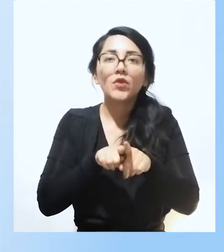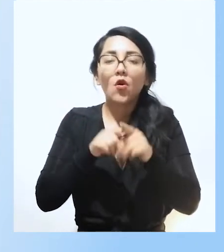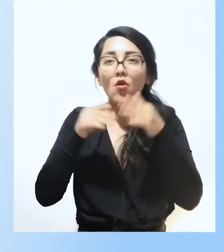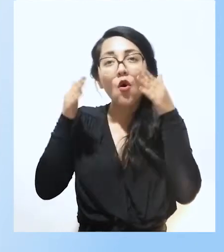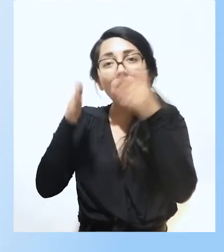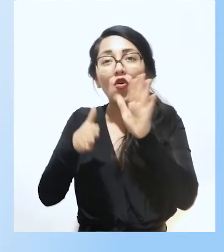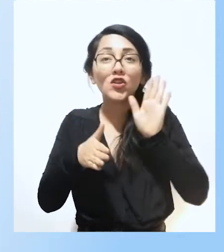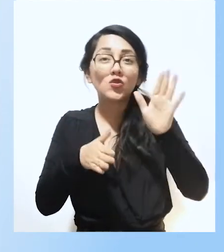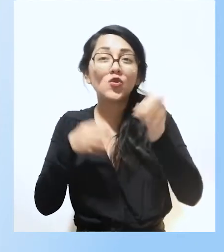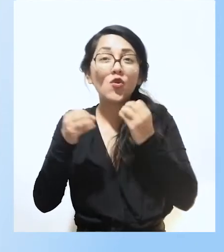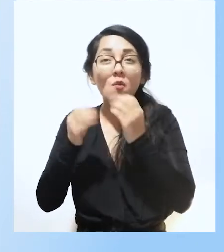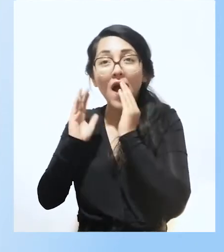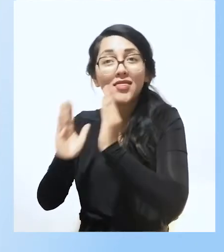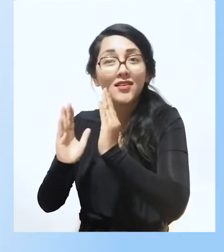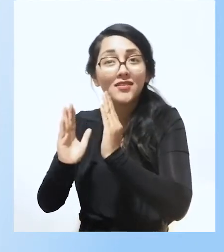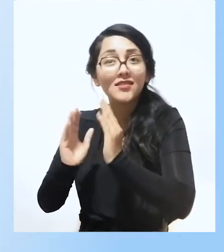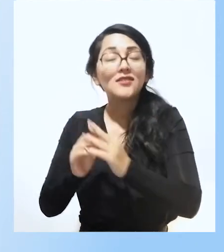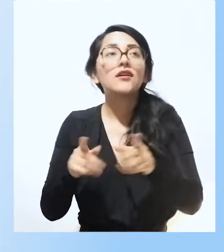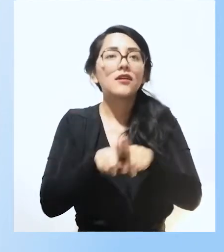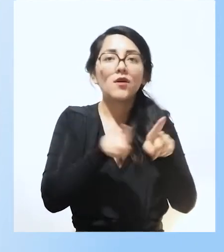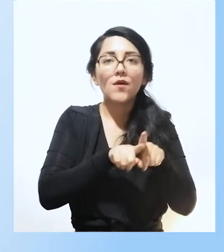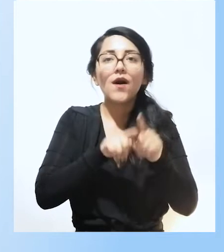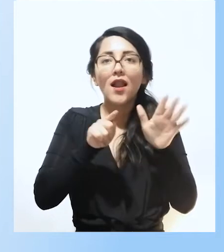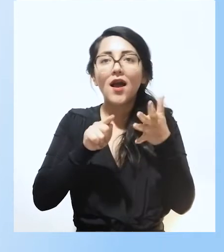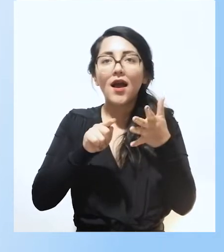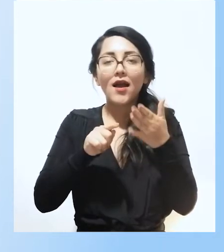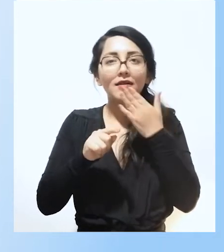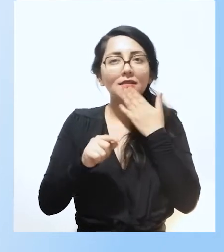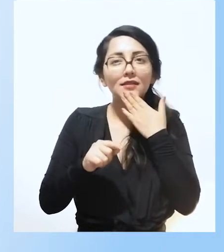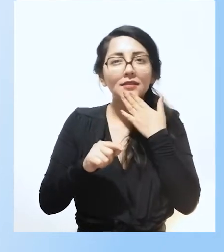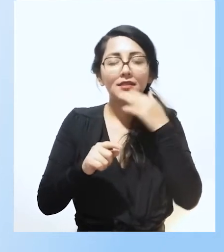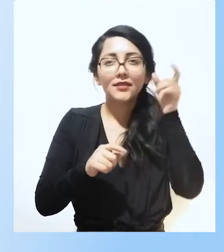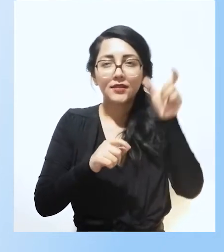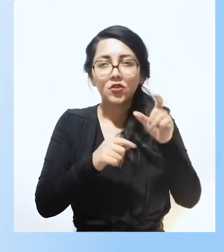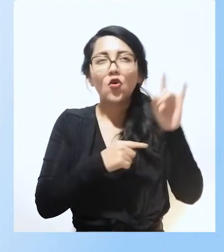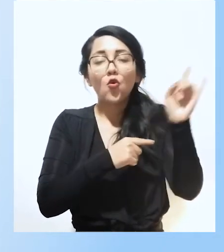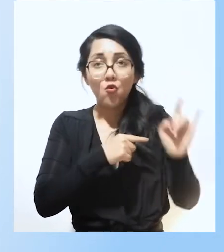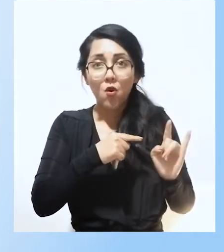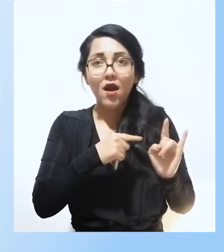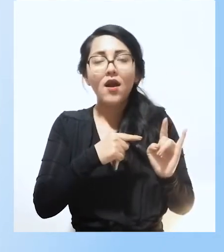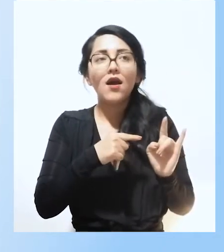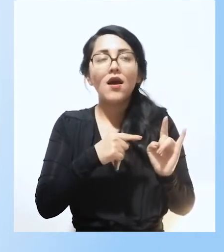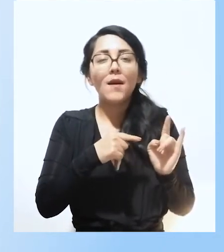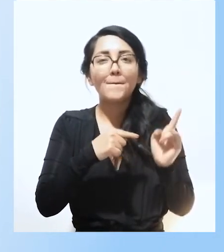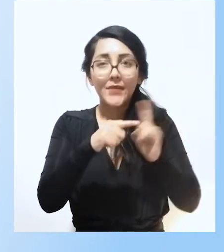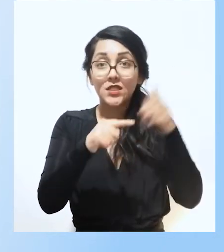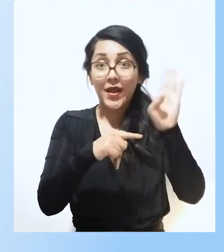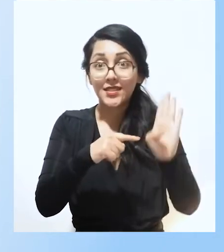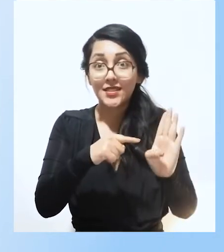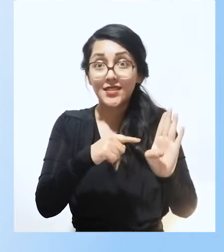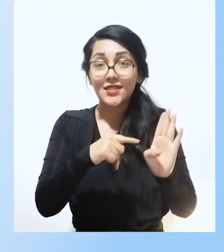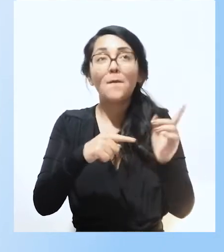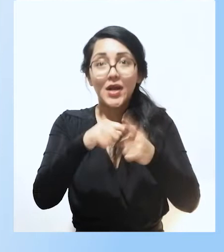enfoques de intervención. De manera posterior vamos a tener un panel con invitados desde Uruguay, Brasil